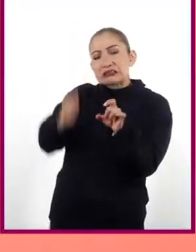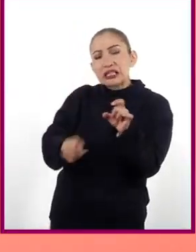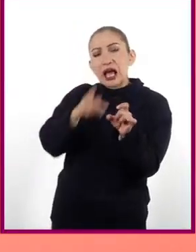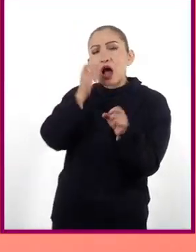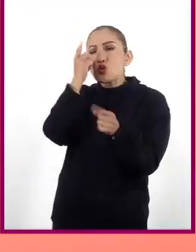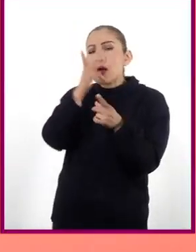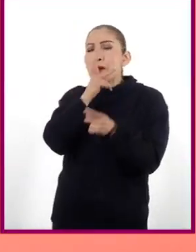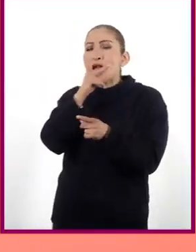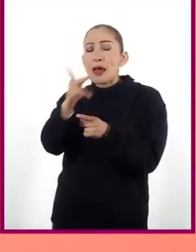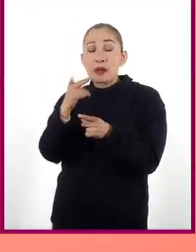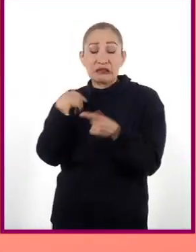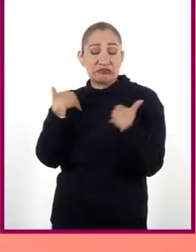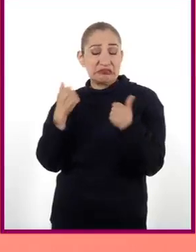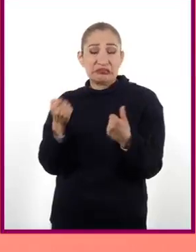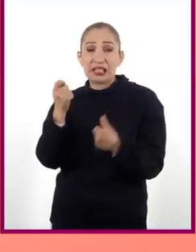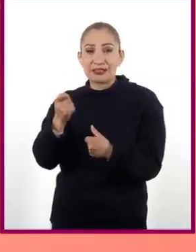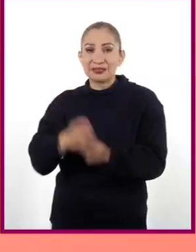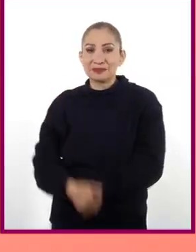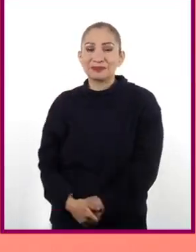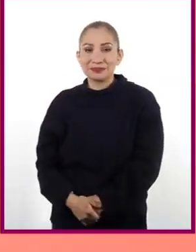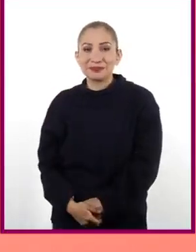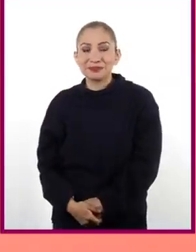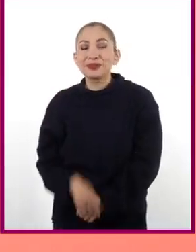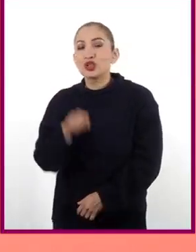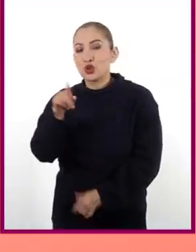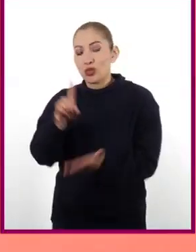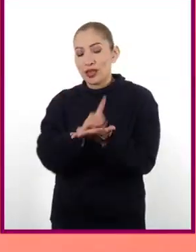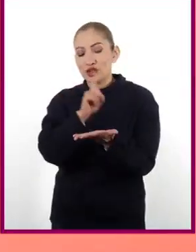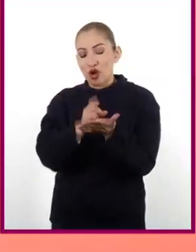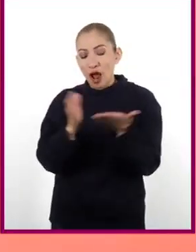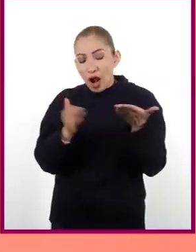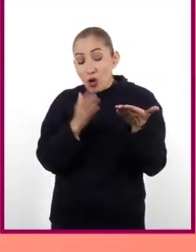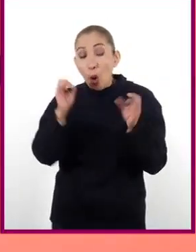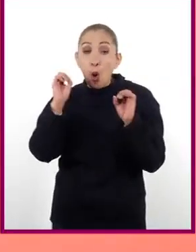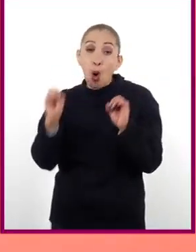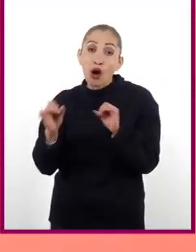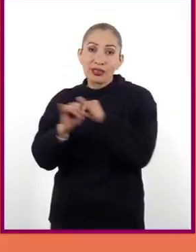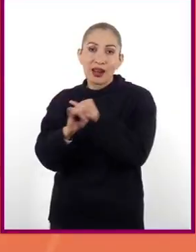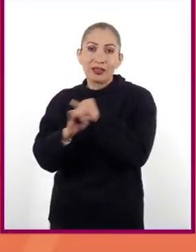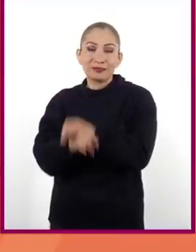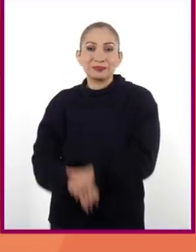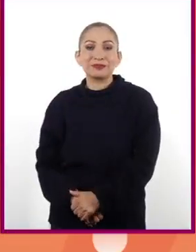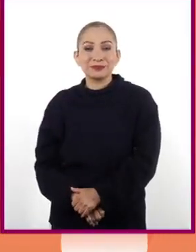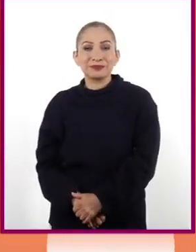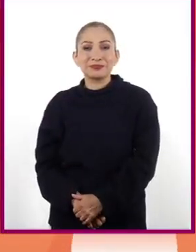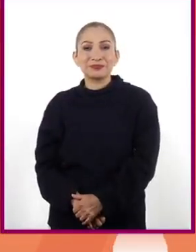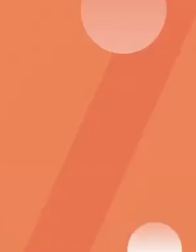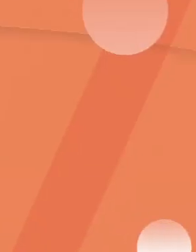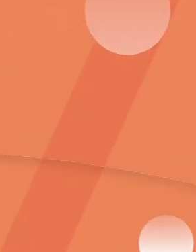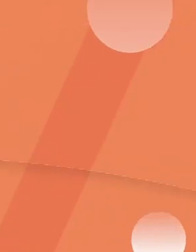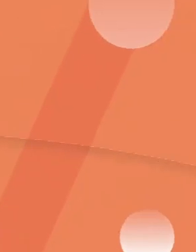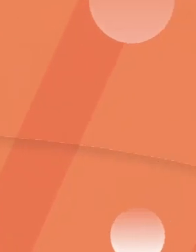significado de algunas palabras que no entiendan del texto en su diccionario o en internet.